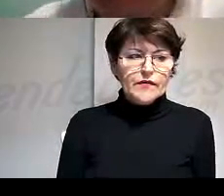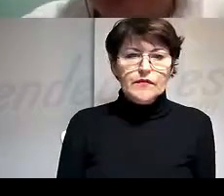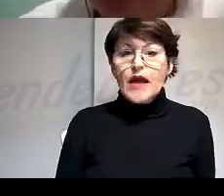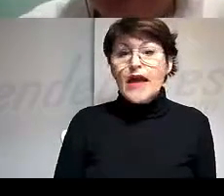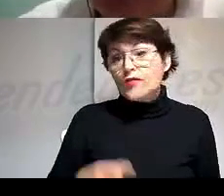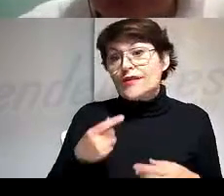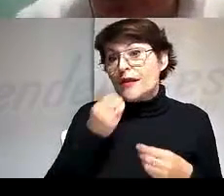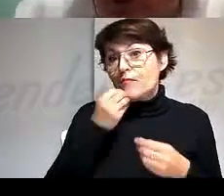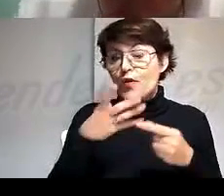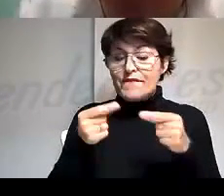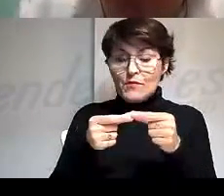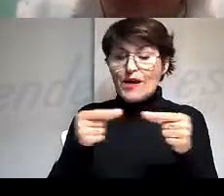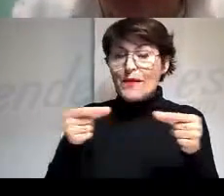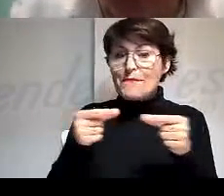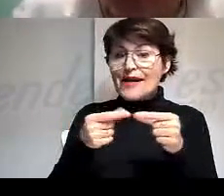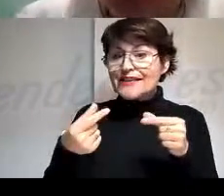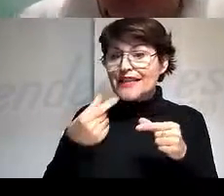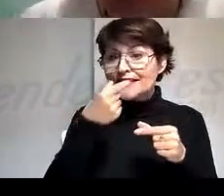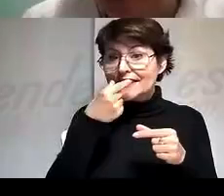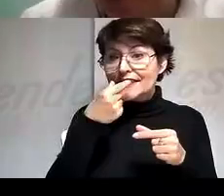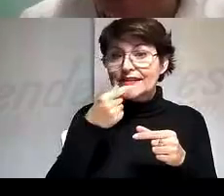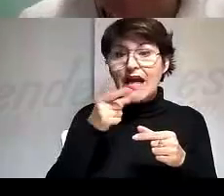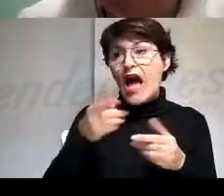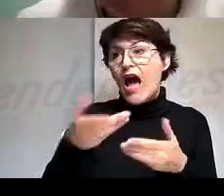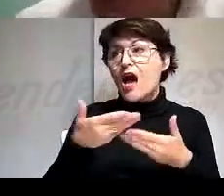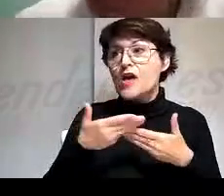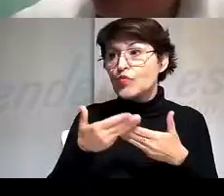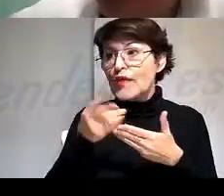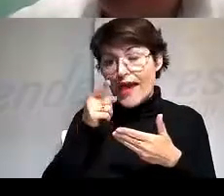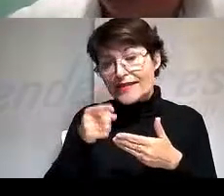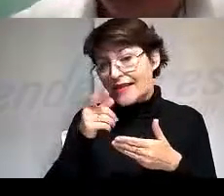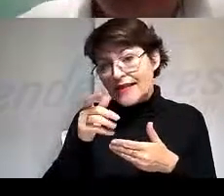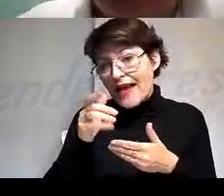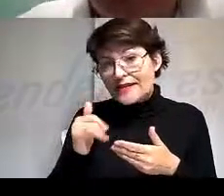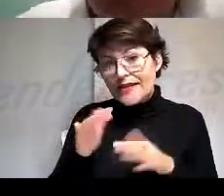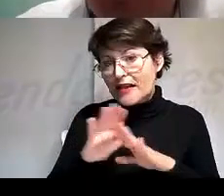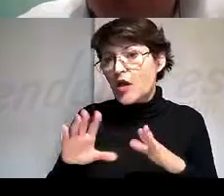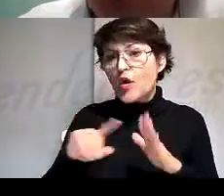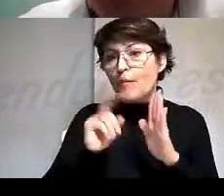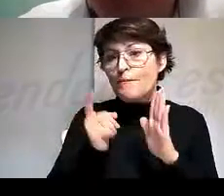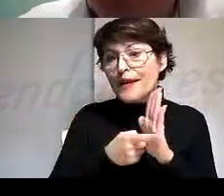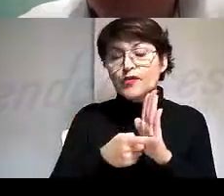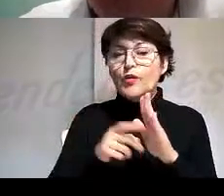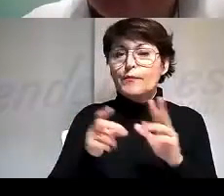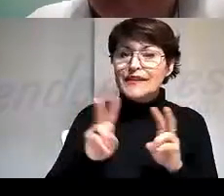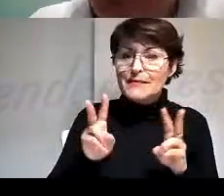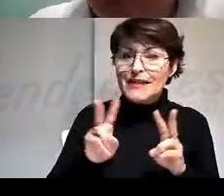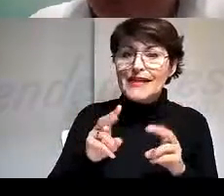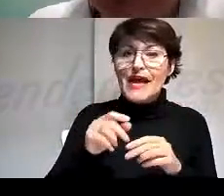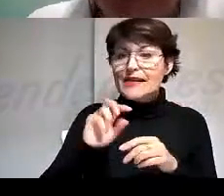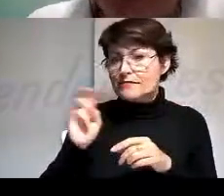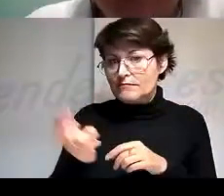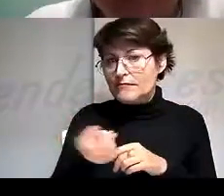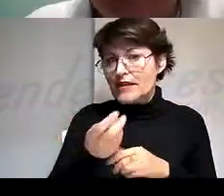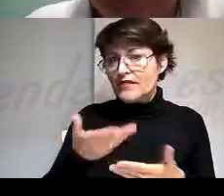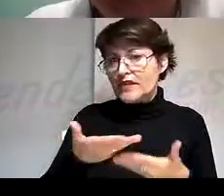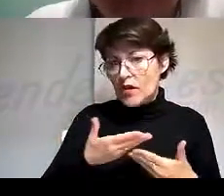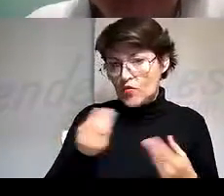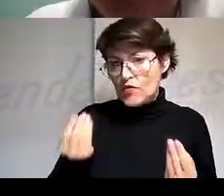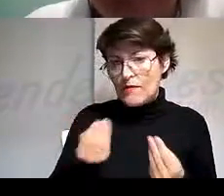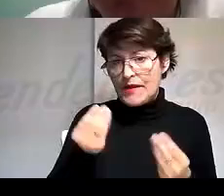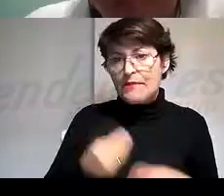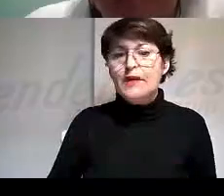barrita te va a venir todo lo que necesitas en cuanto a vitaminas, oligoelementos, para tener una